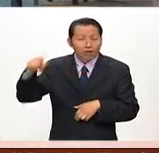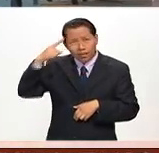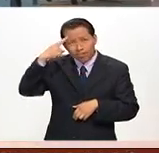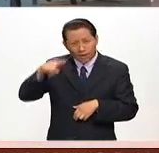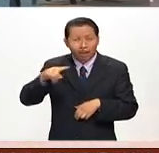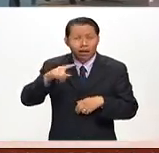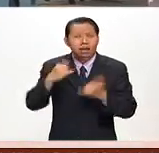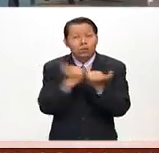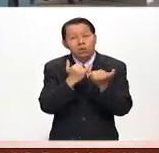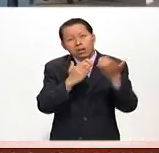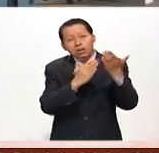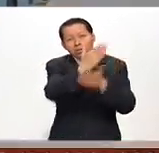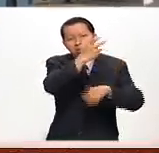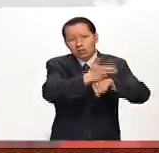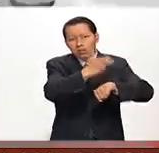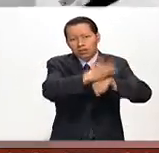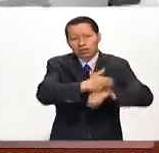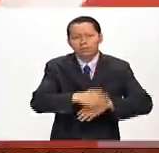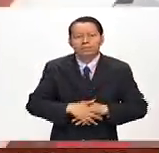introducirla a los Estados Unidos.